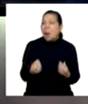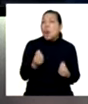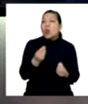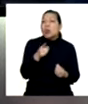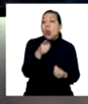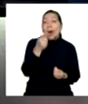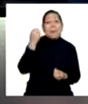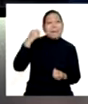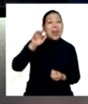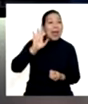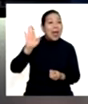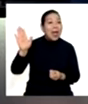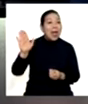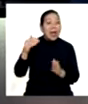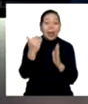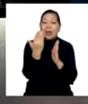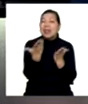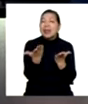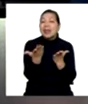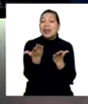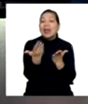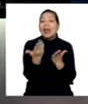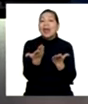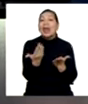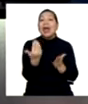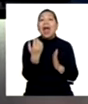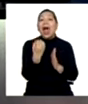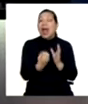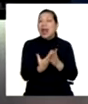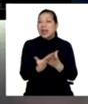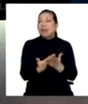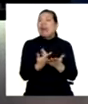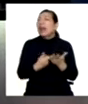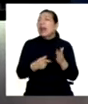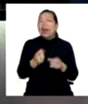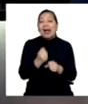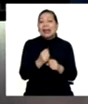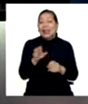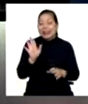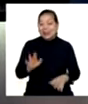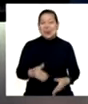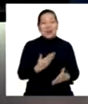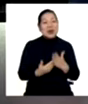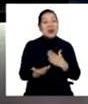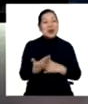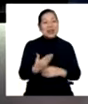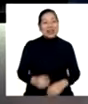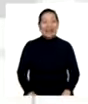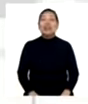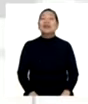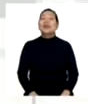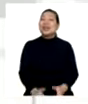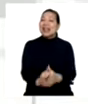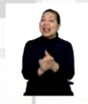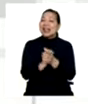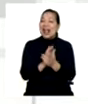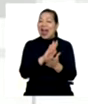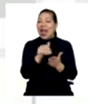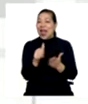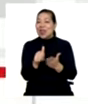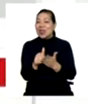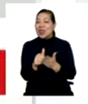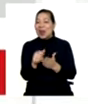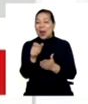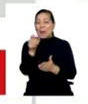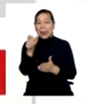motivo de este viaje y cuál es la agenda de trabajo en Cayoma. Buenos días, un saludo a todo el Perú